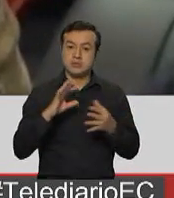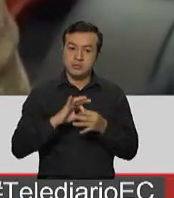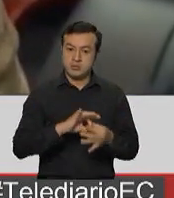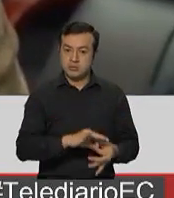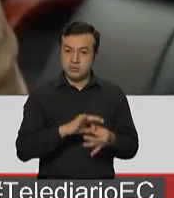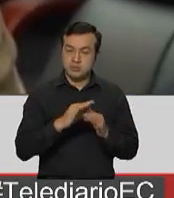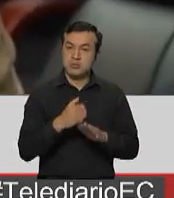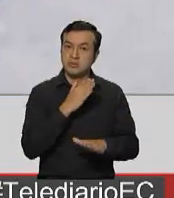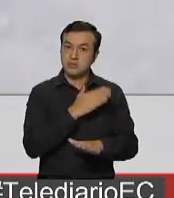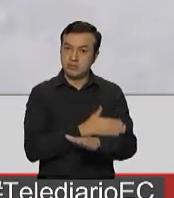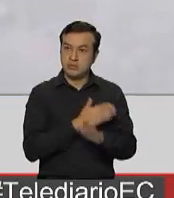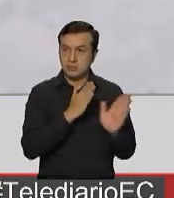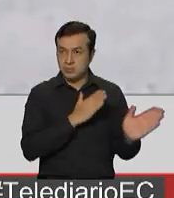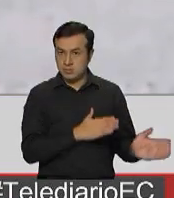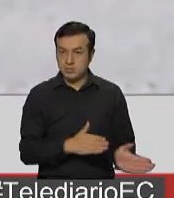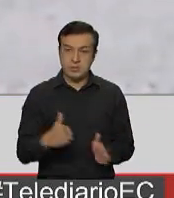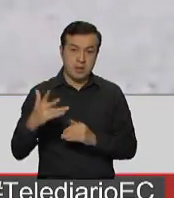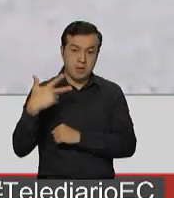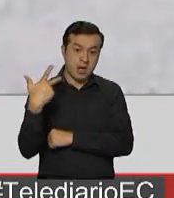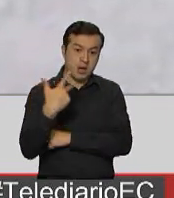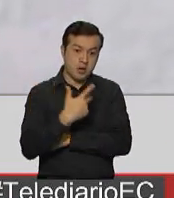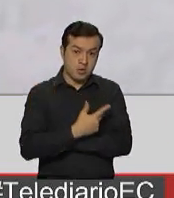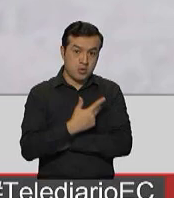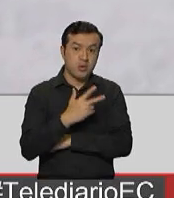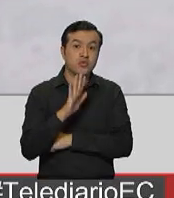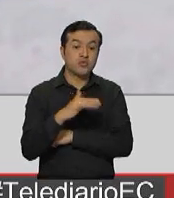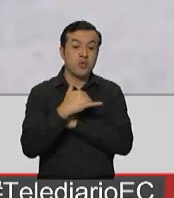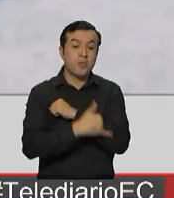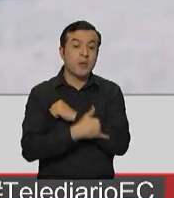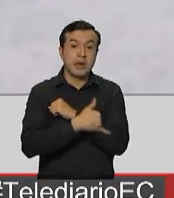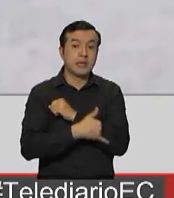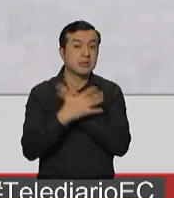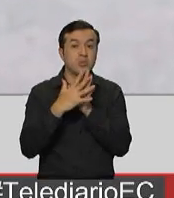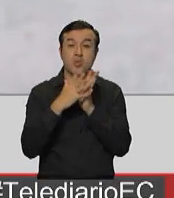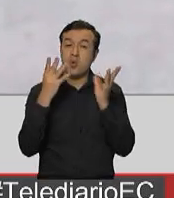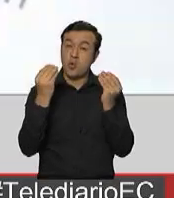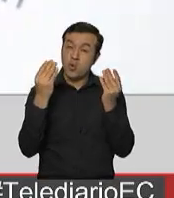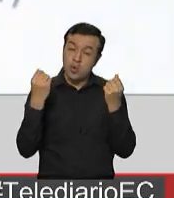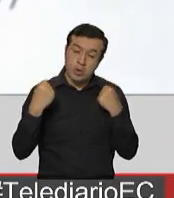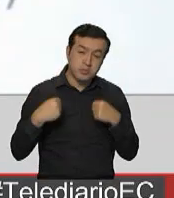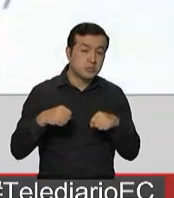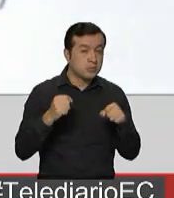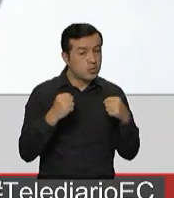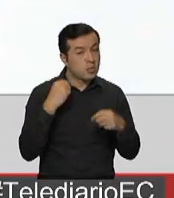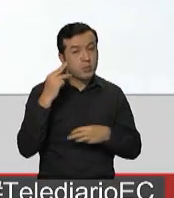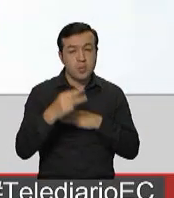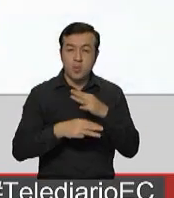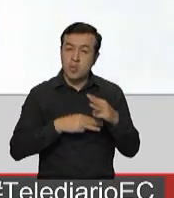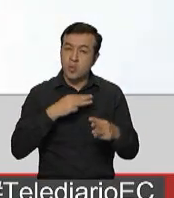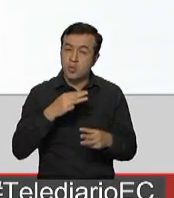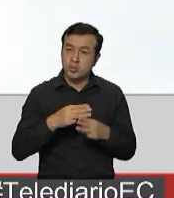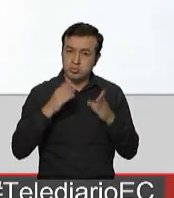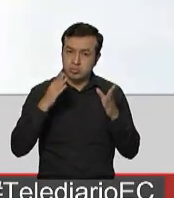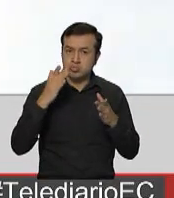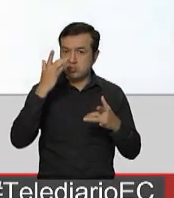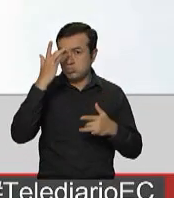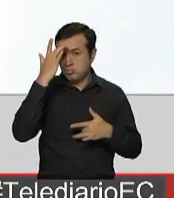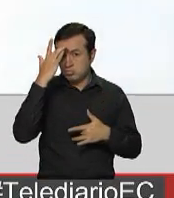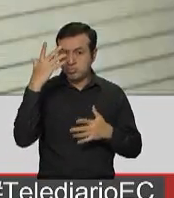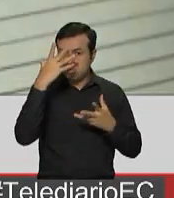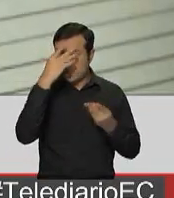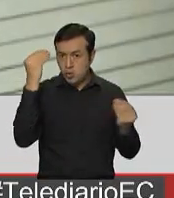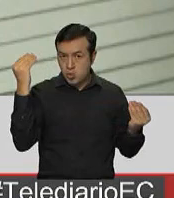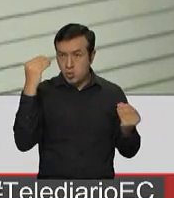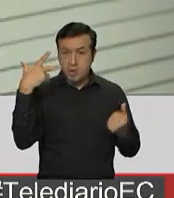colaboraciones anteriores en el desarrollo de vacunas. El país está invirtiendo grandes esfuerzos en la lucha mundial para desarrollar una vacuna,